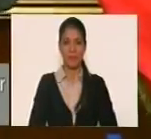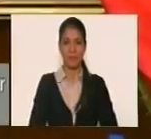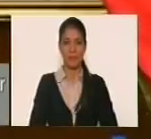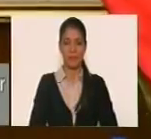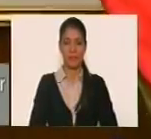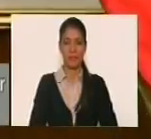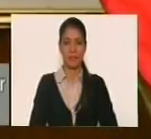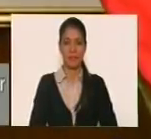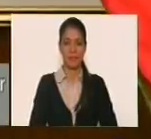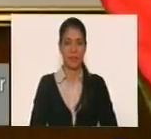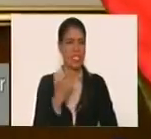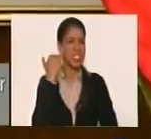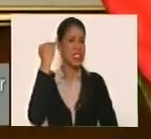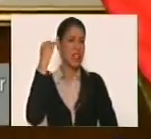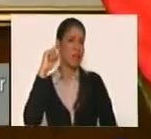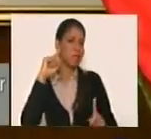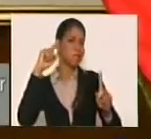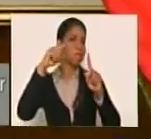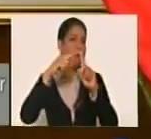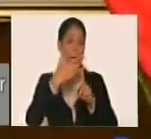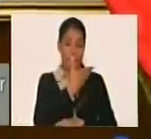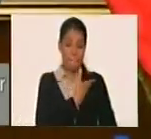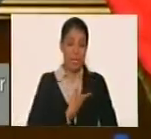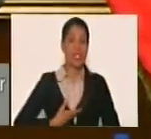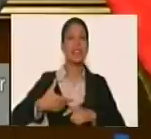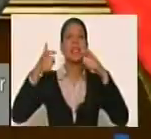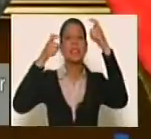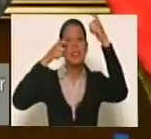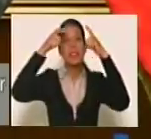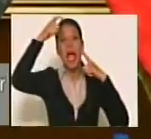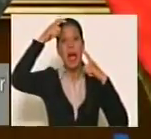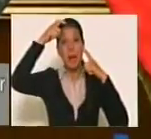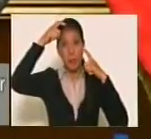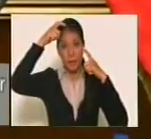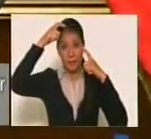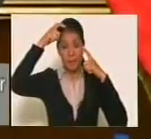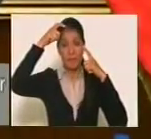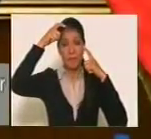El ideario del presidente Chávez,